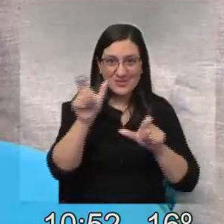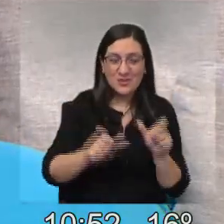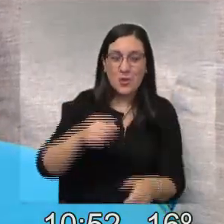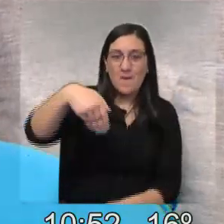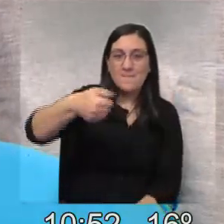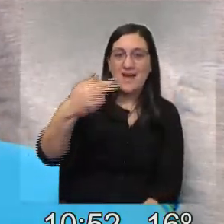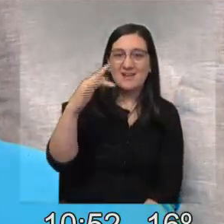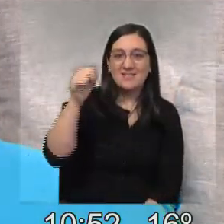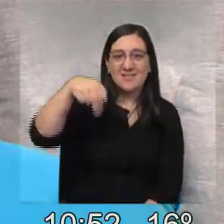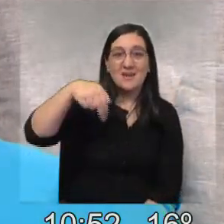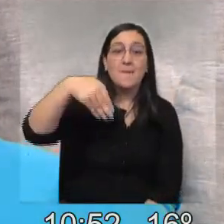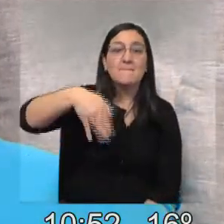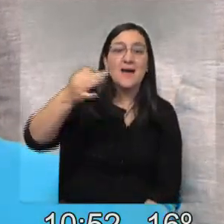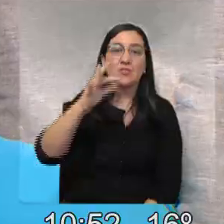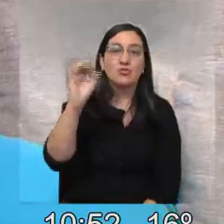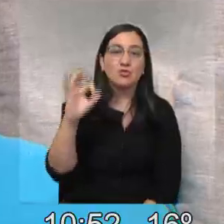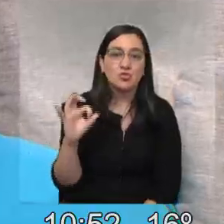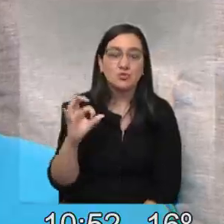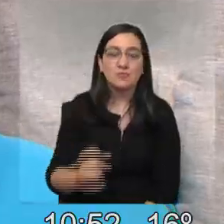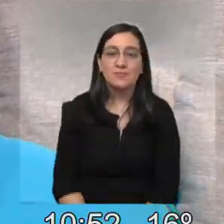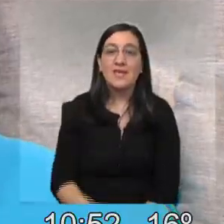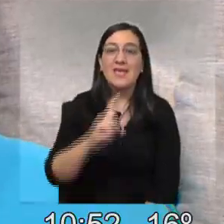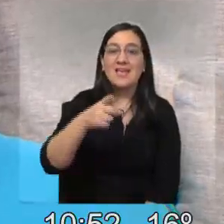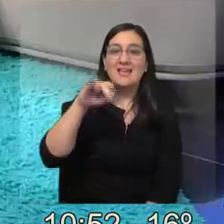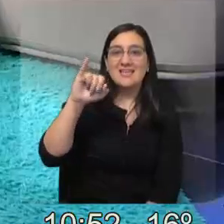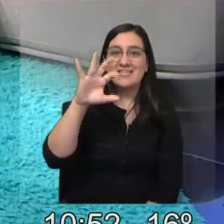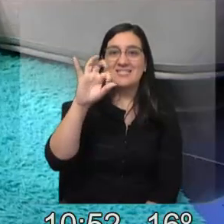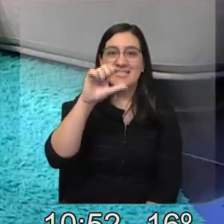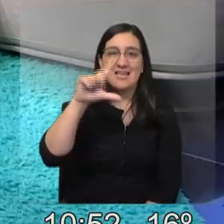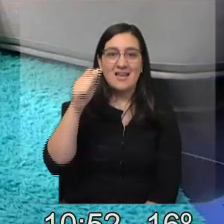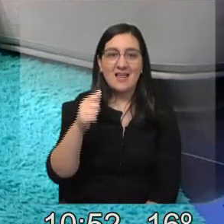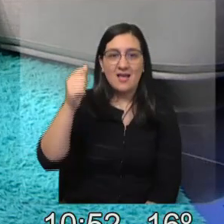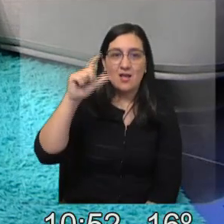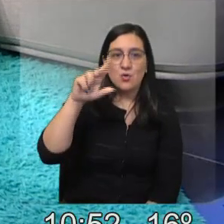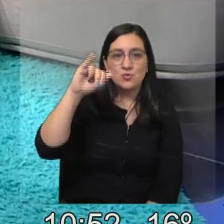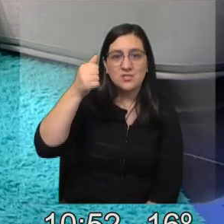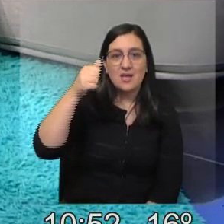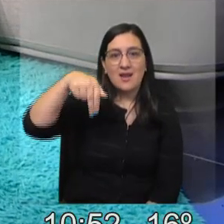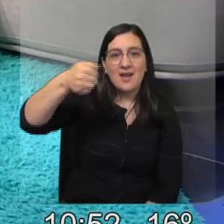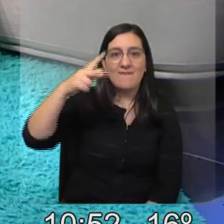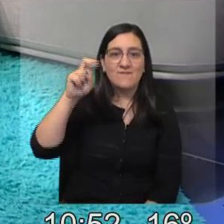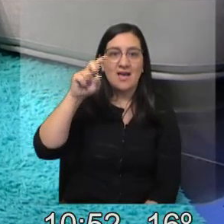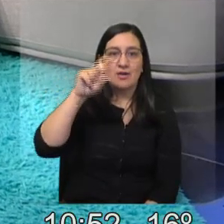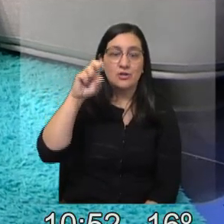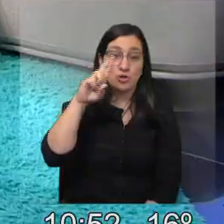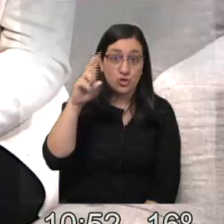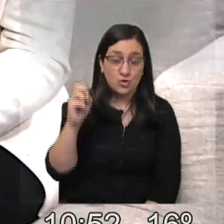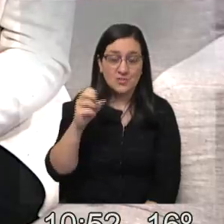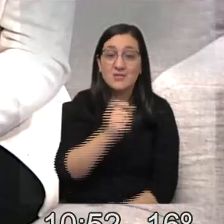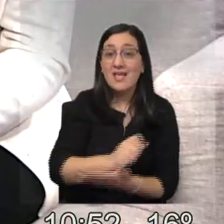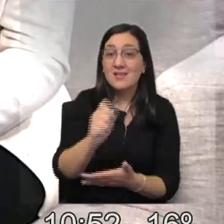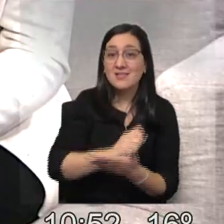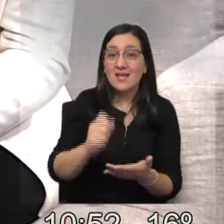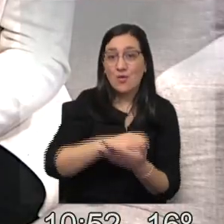Martín Barea Matos, que es el director del Mundial Poético, y Gisela Lucía Navarro, que es una artista visual, poeta y escritora